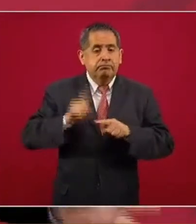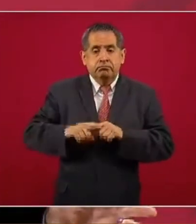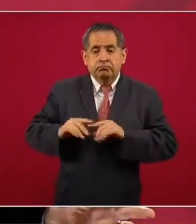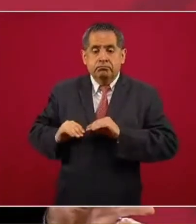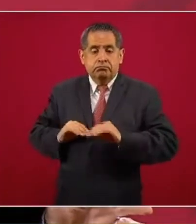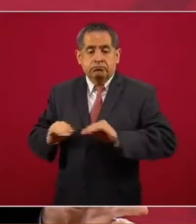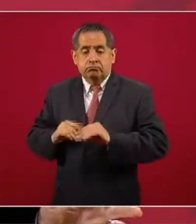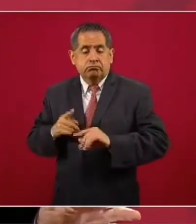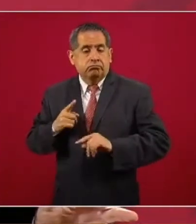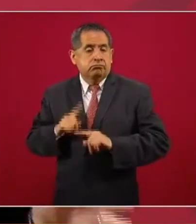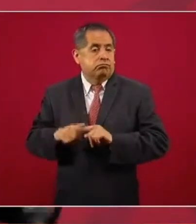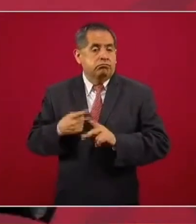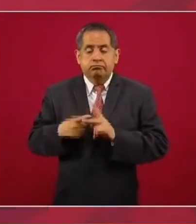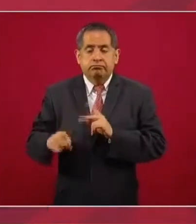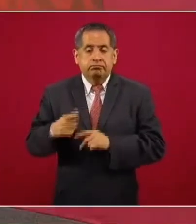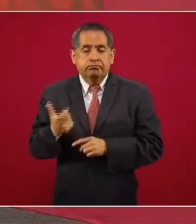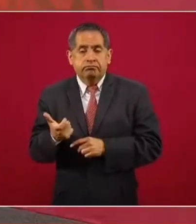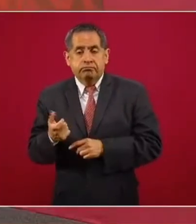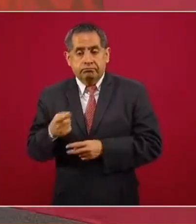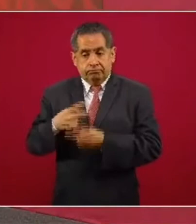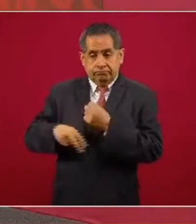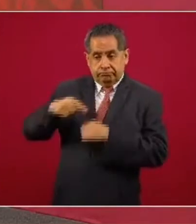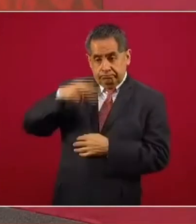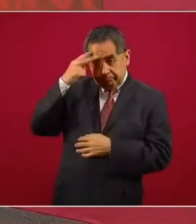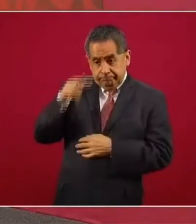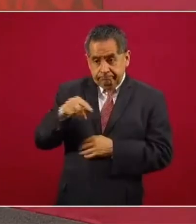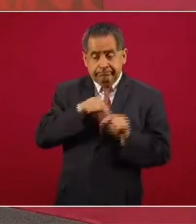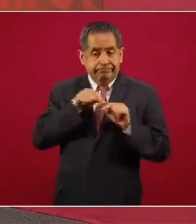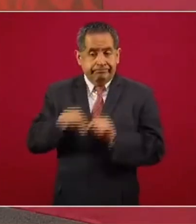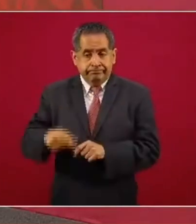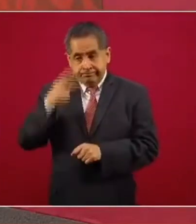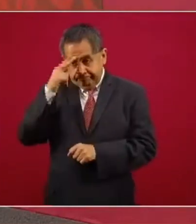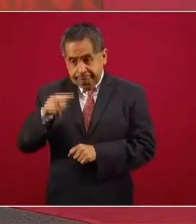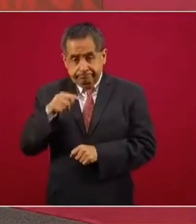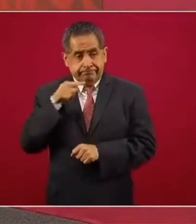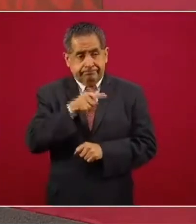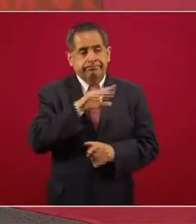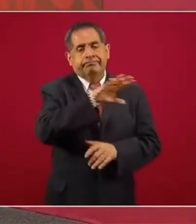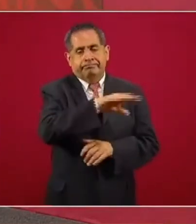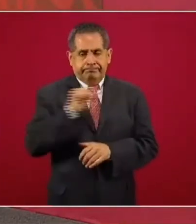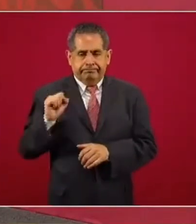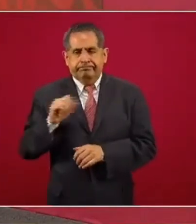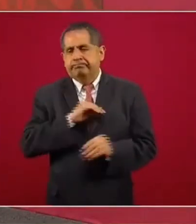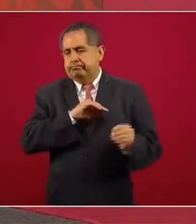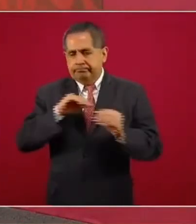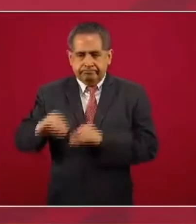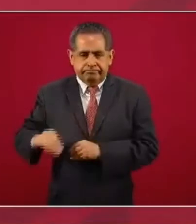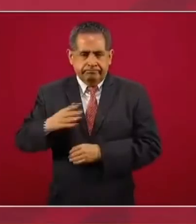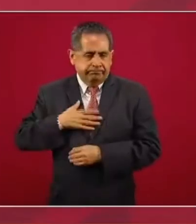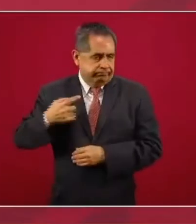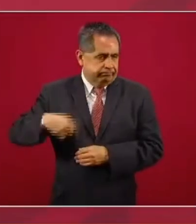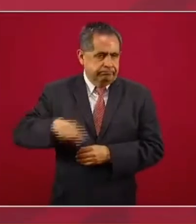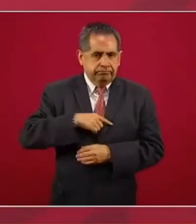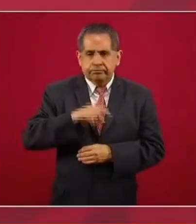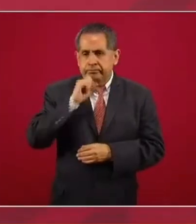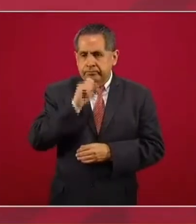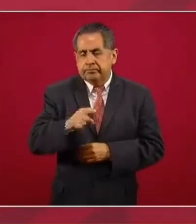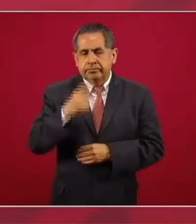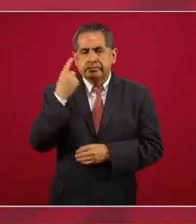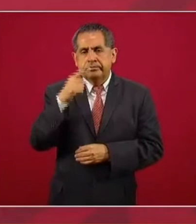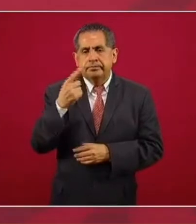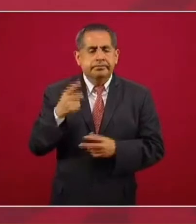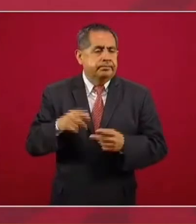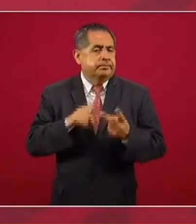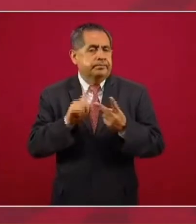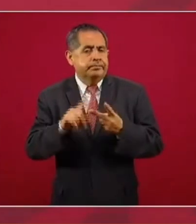operaciones sean en México o estén vinculados a ilícitos en México. Y lo mismo para aplicarlo